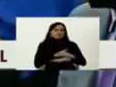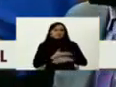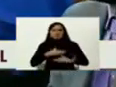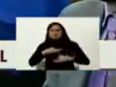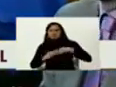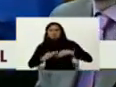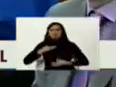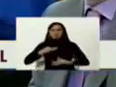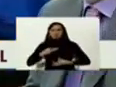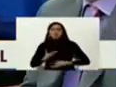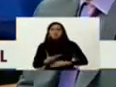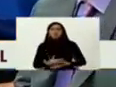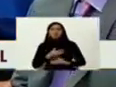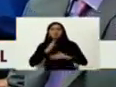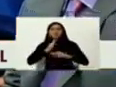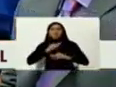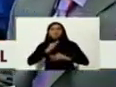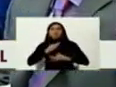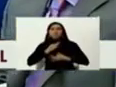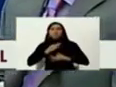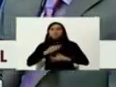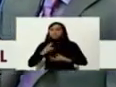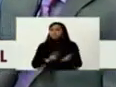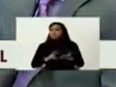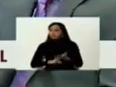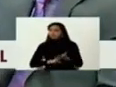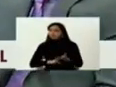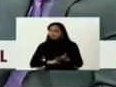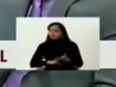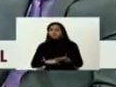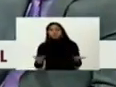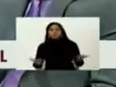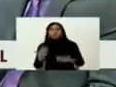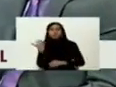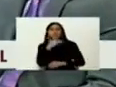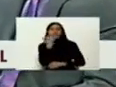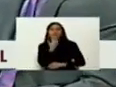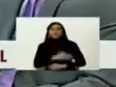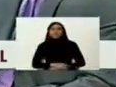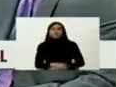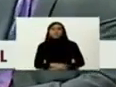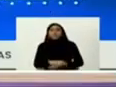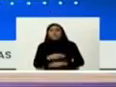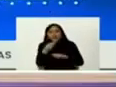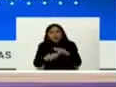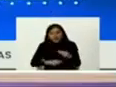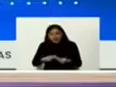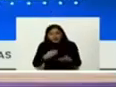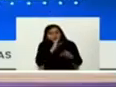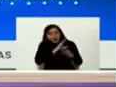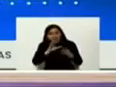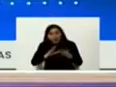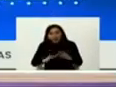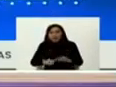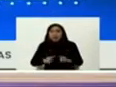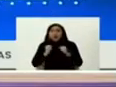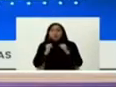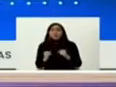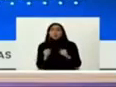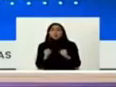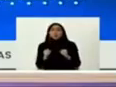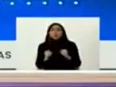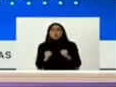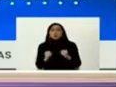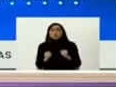pensando concretamente en sumarse a este camino electoral del próximo 21 de noviembre, donde será una jornada de multielecciones